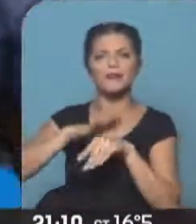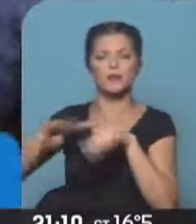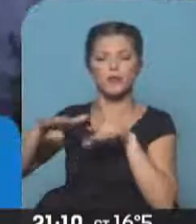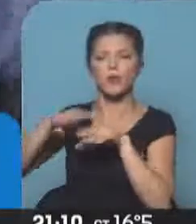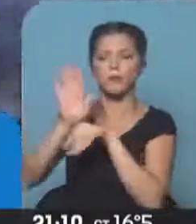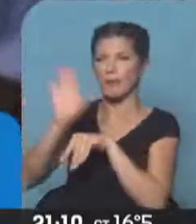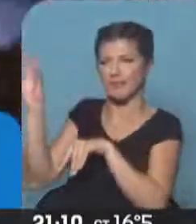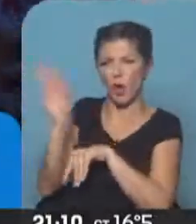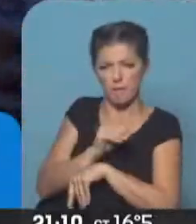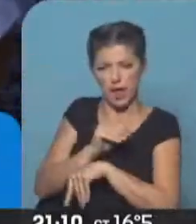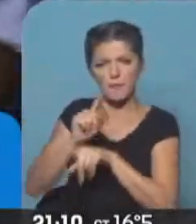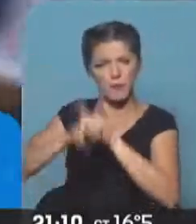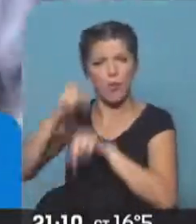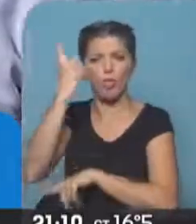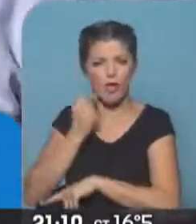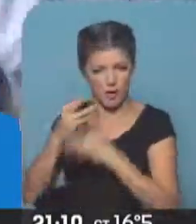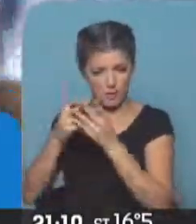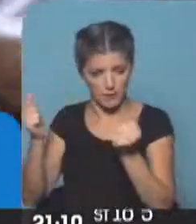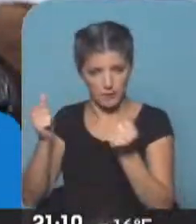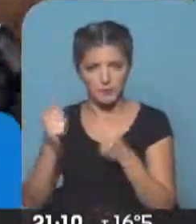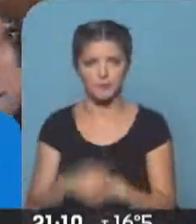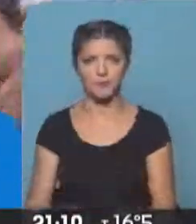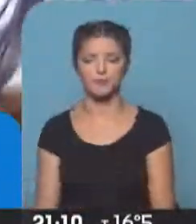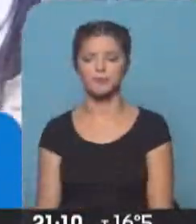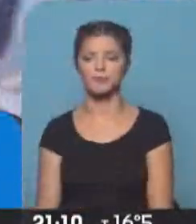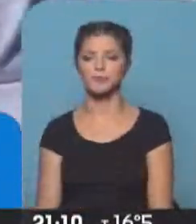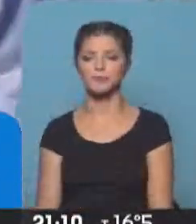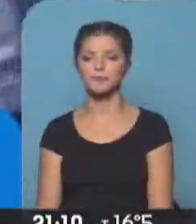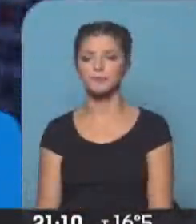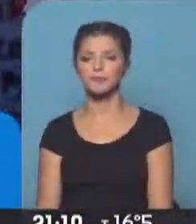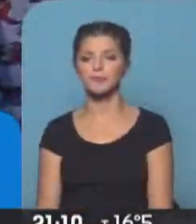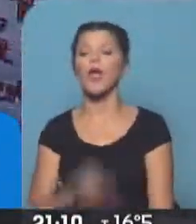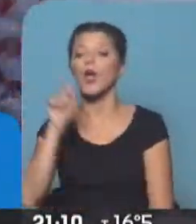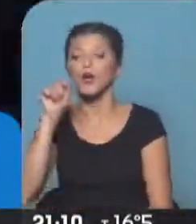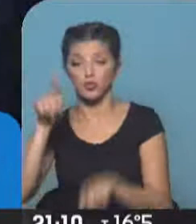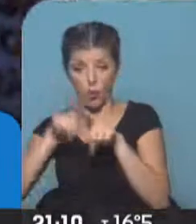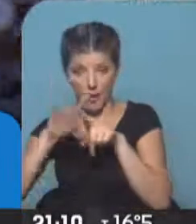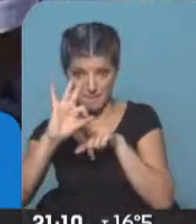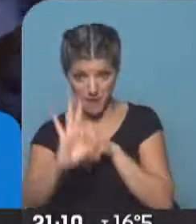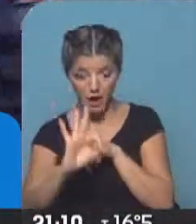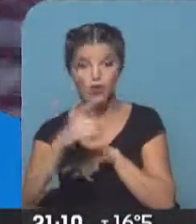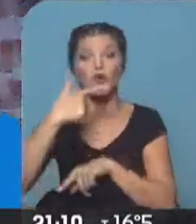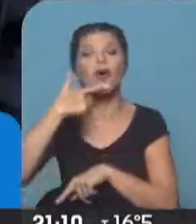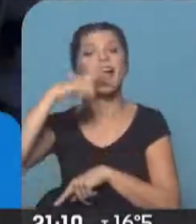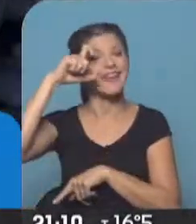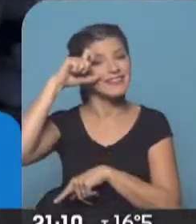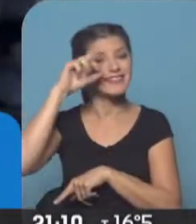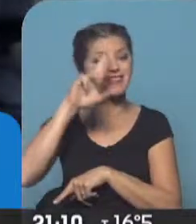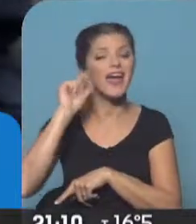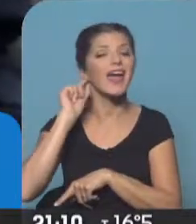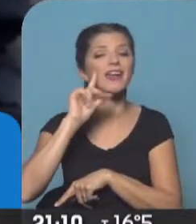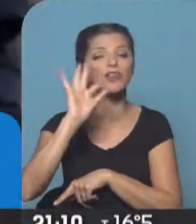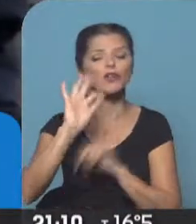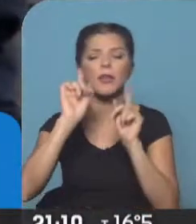¡Vivo lo llevaron! ¡Vivo lo tenemos! El hermano del joven artesano Sergio Maldonado reclamó además